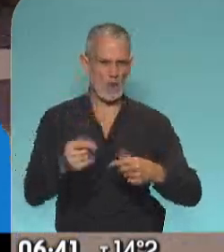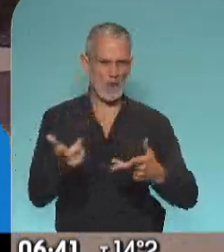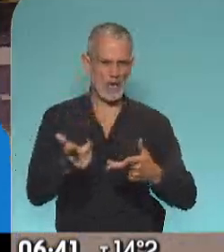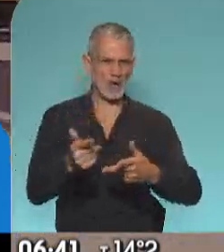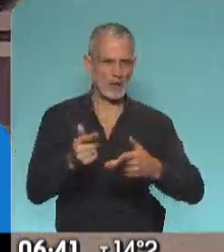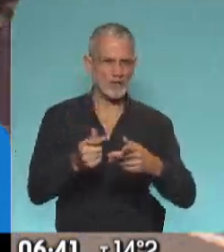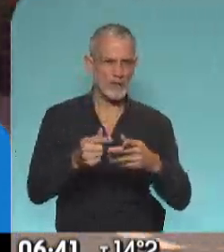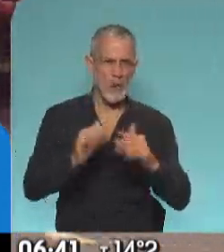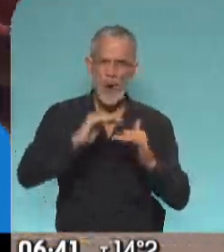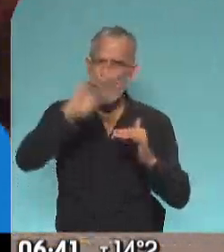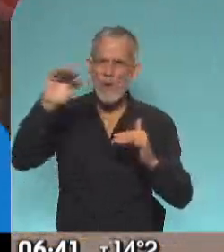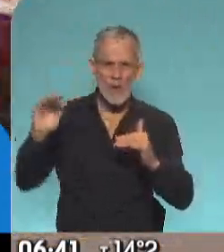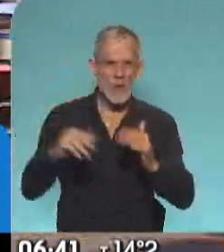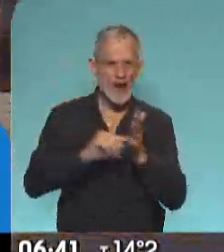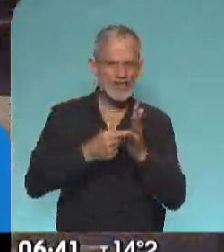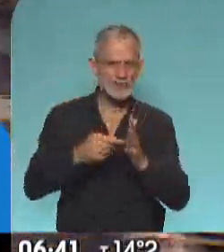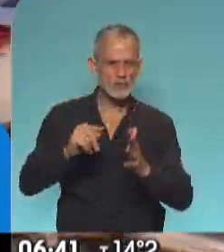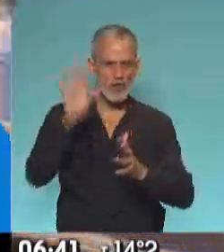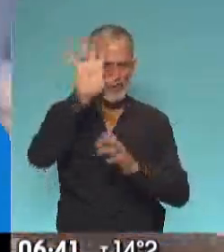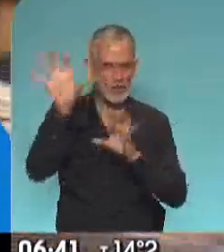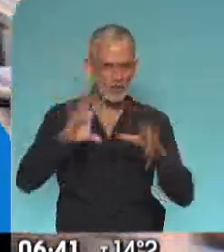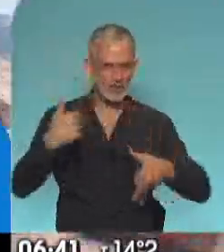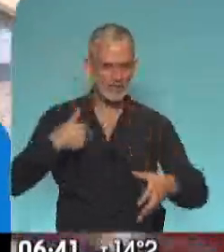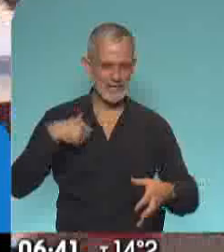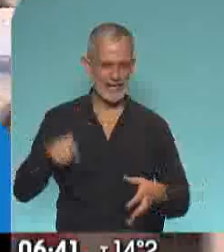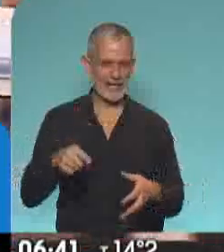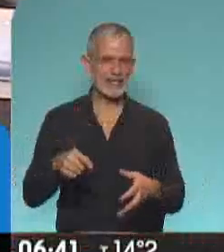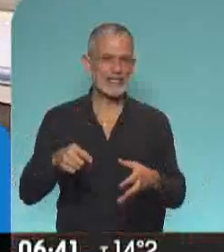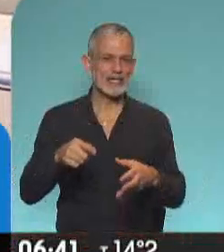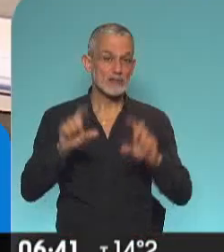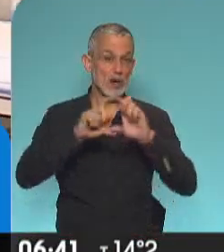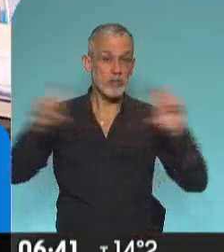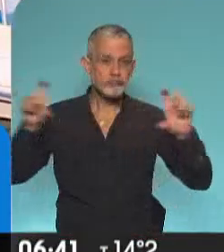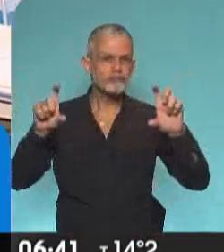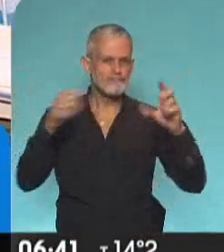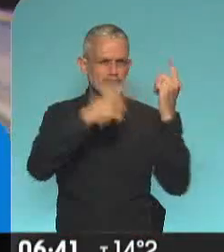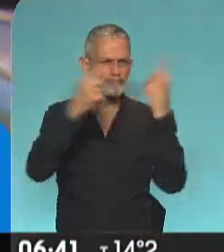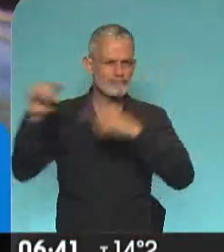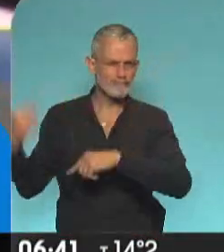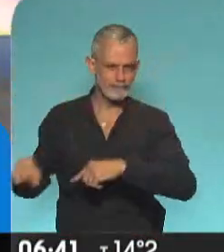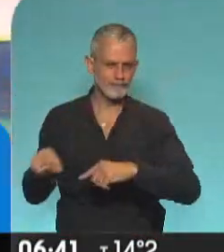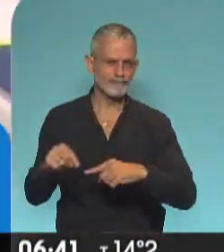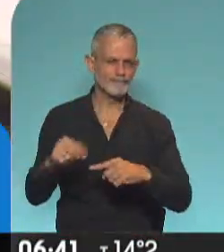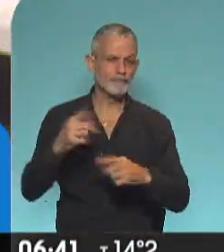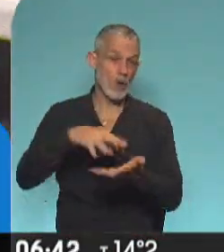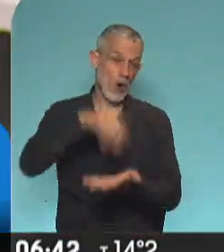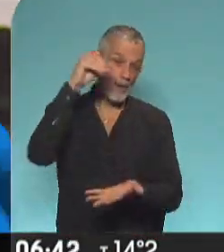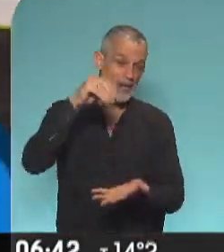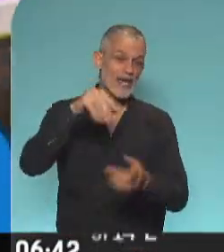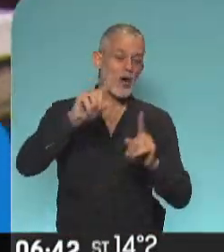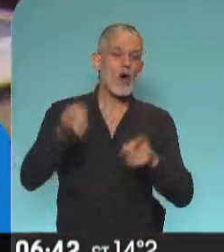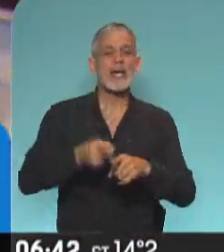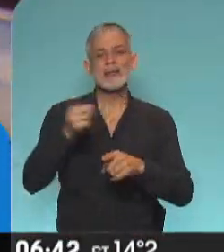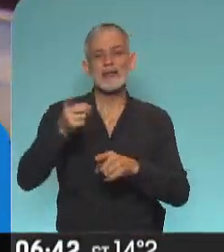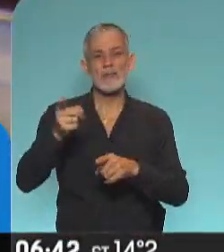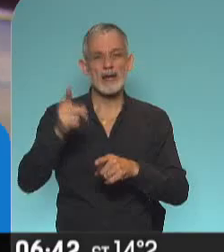se replicaron en varias ciudades del interior del país. Las consignas eran variadas, tanto en el Obelisco como